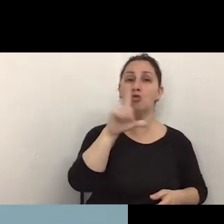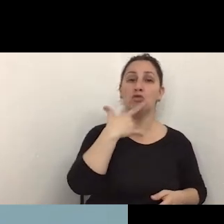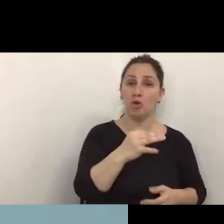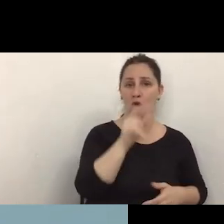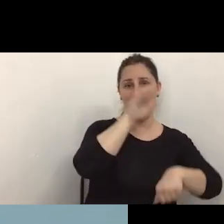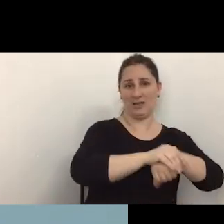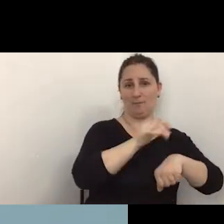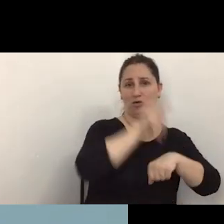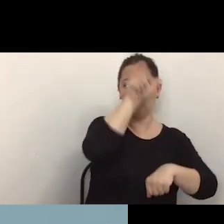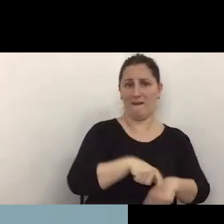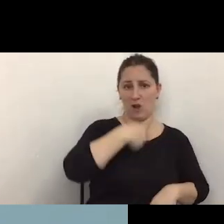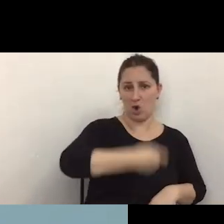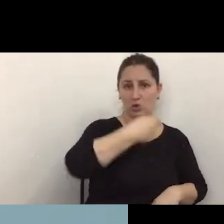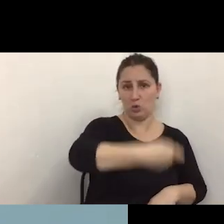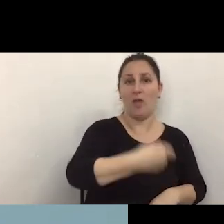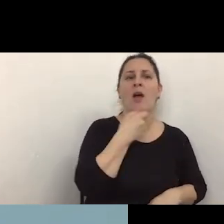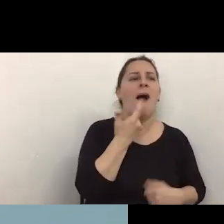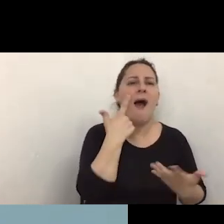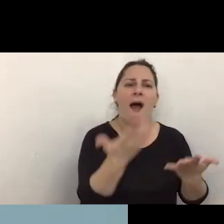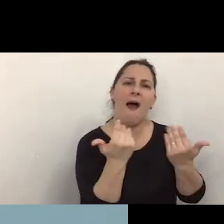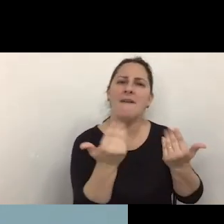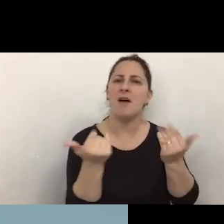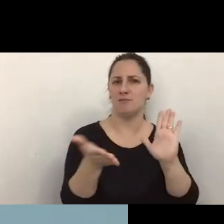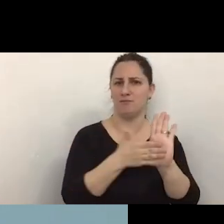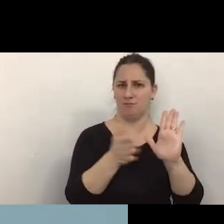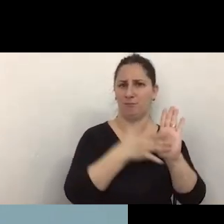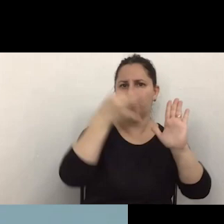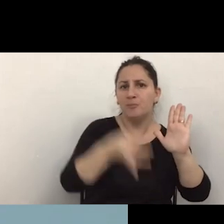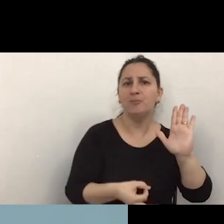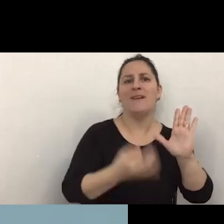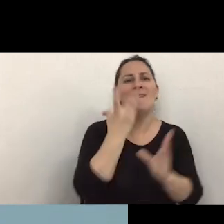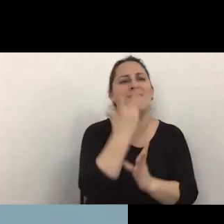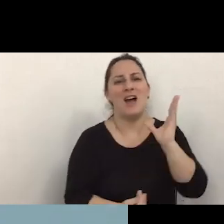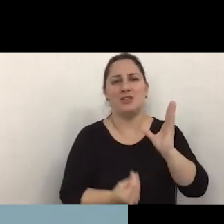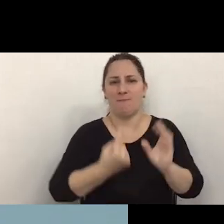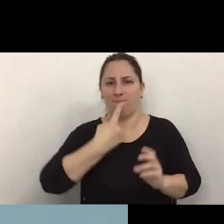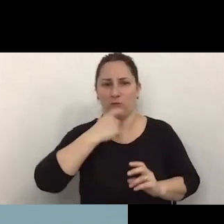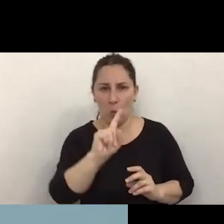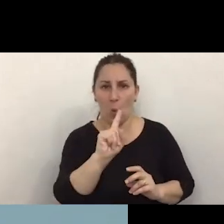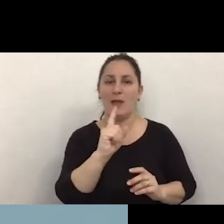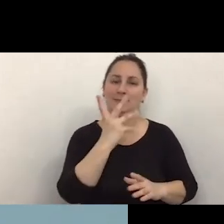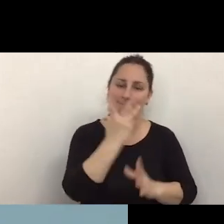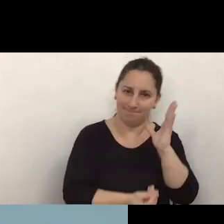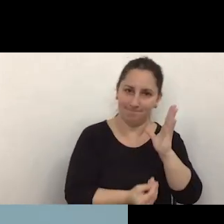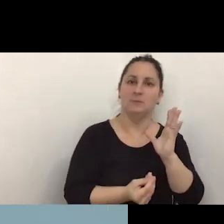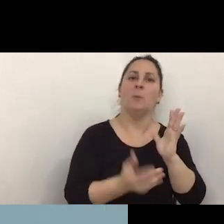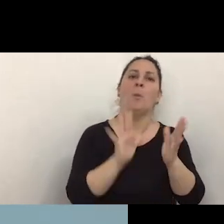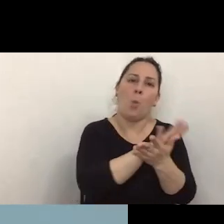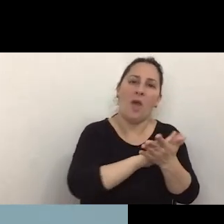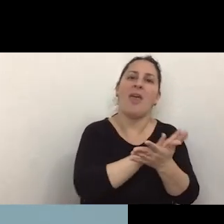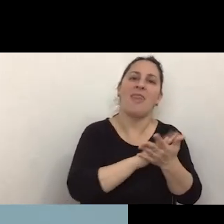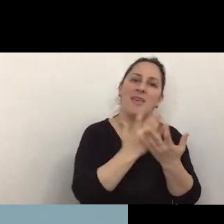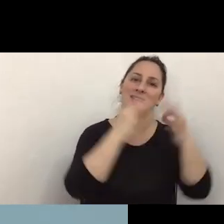contribuyente acreditar justamente que fue una cuestión de negligencia y en tal caso el error excusable que lo exima